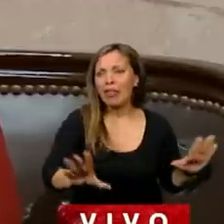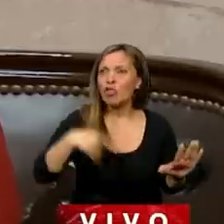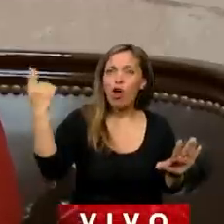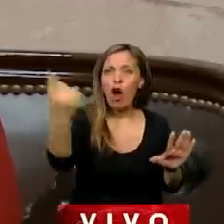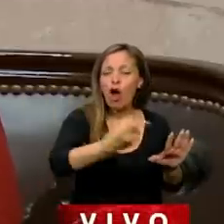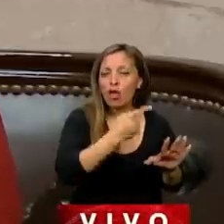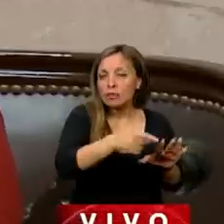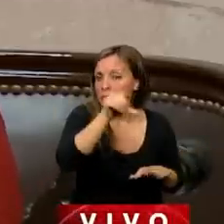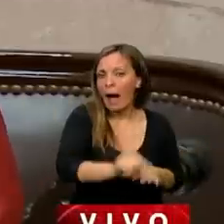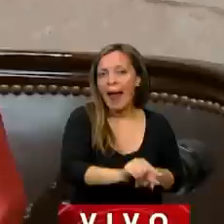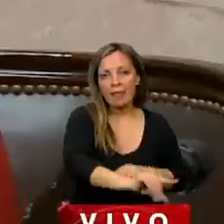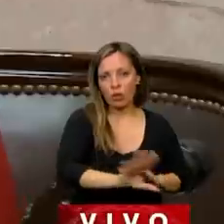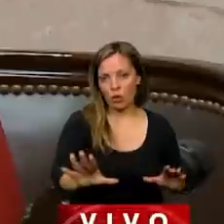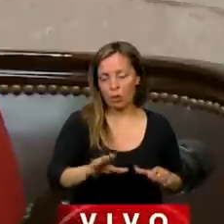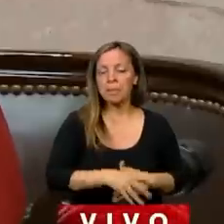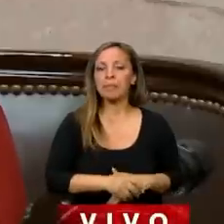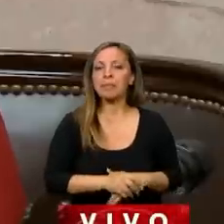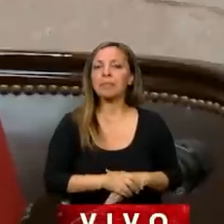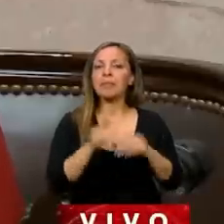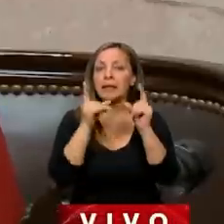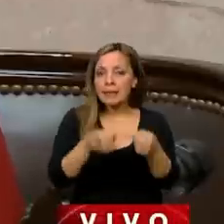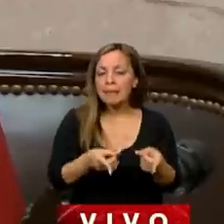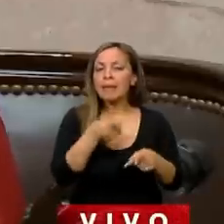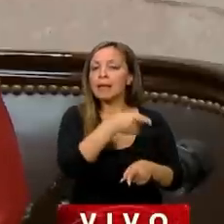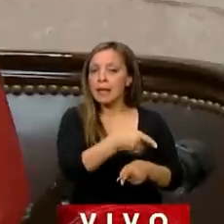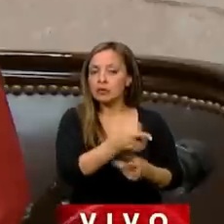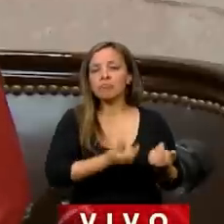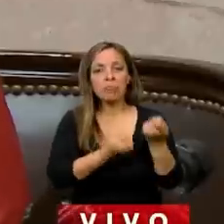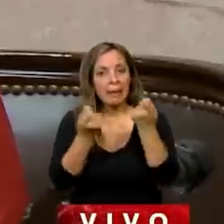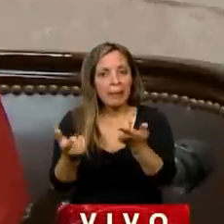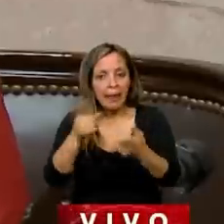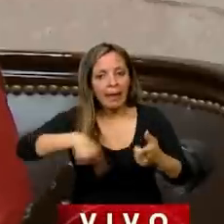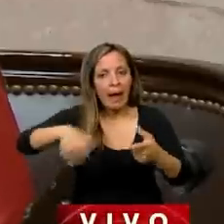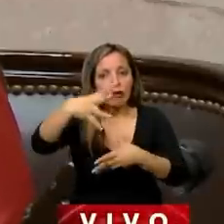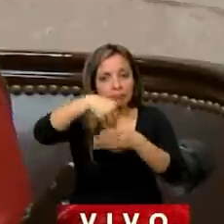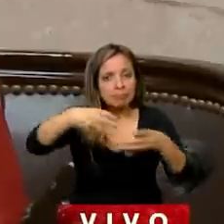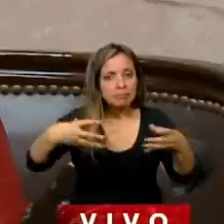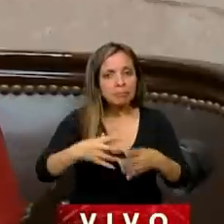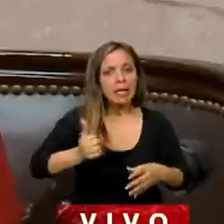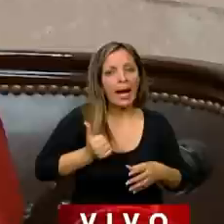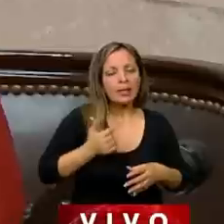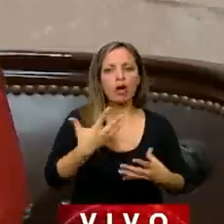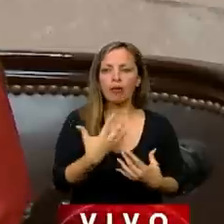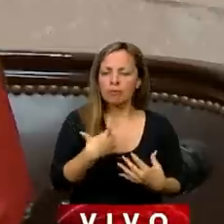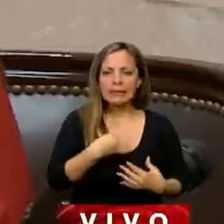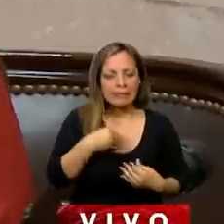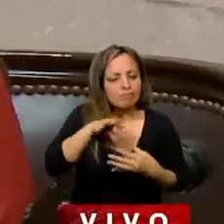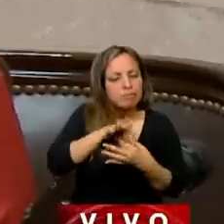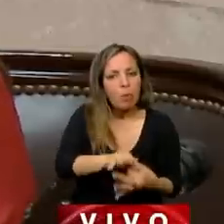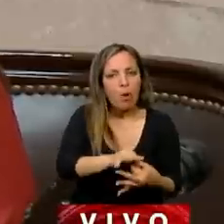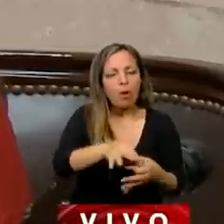administración pública. Y que esto mismo permita a sus miembros abrazar la vocación con dedicación